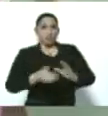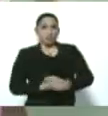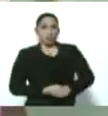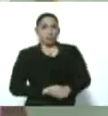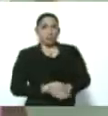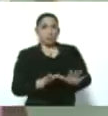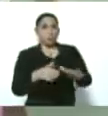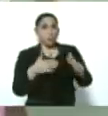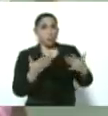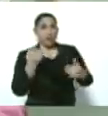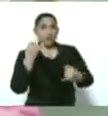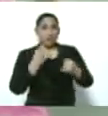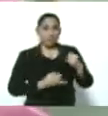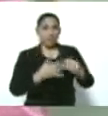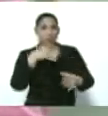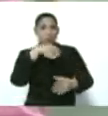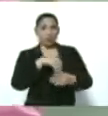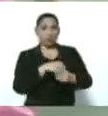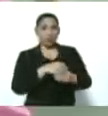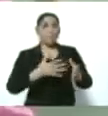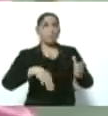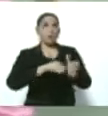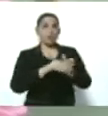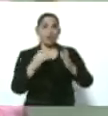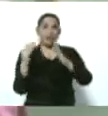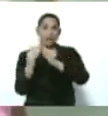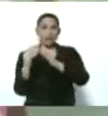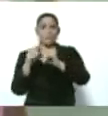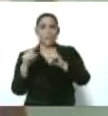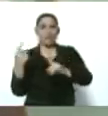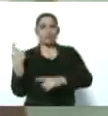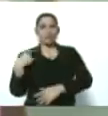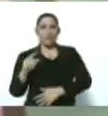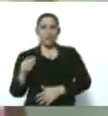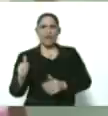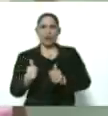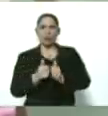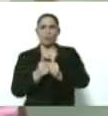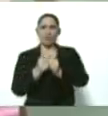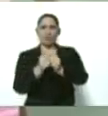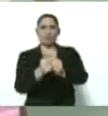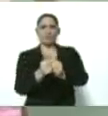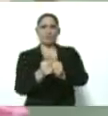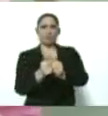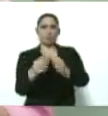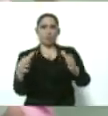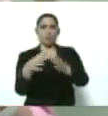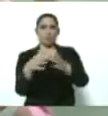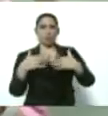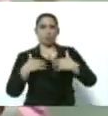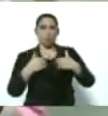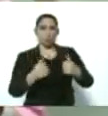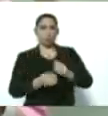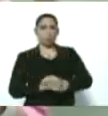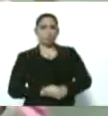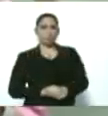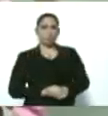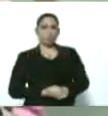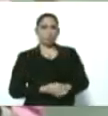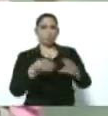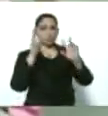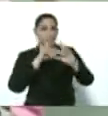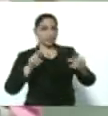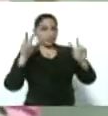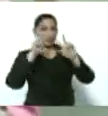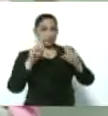Cuando terminan la cuarentena, vuelven a su casa, pero tienen acompañamiento del equipo de salud que está revisando